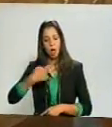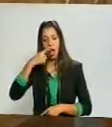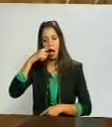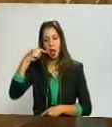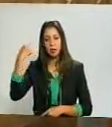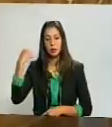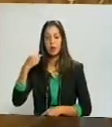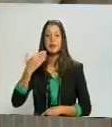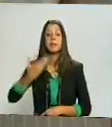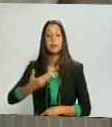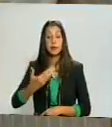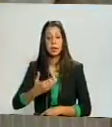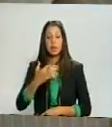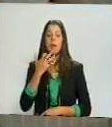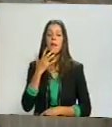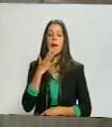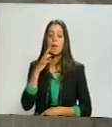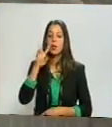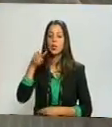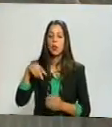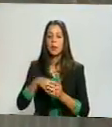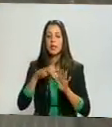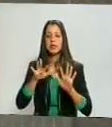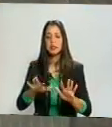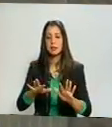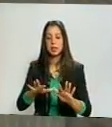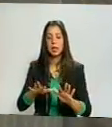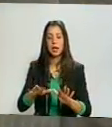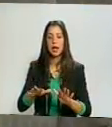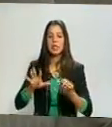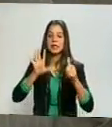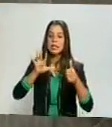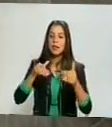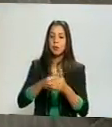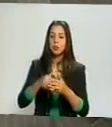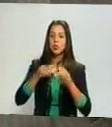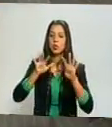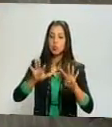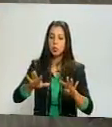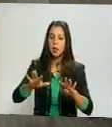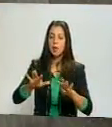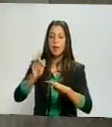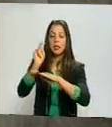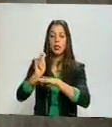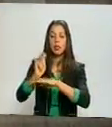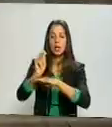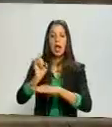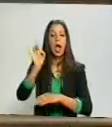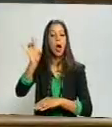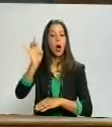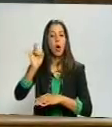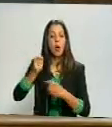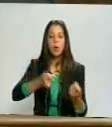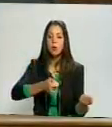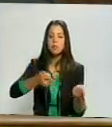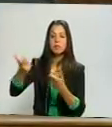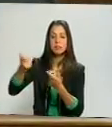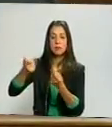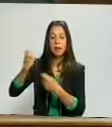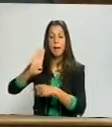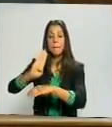en el año 2010 entregamos 6.9 toneladas de oro al Banco Central de Venezuela. En el año